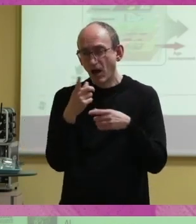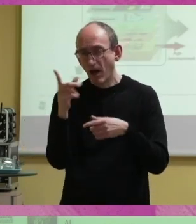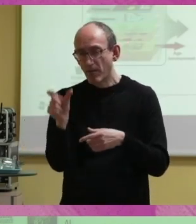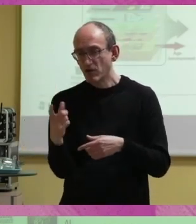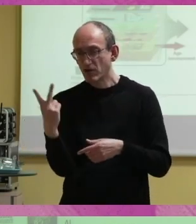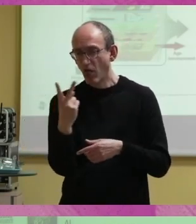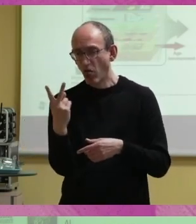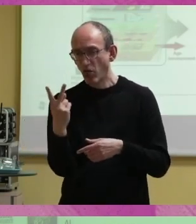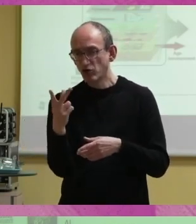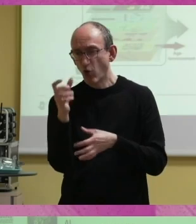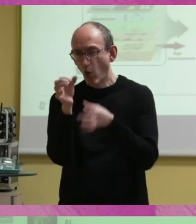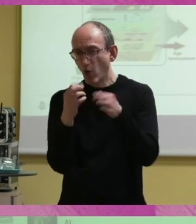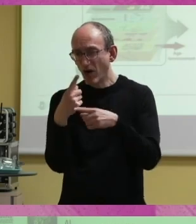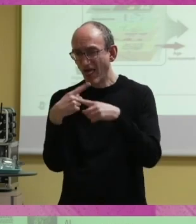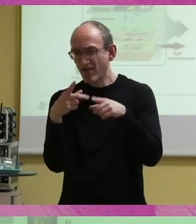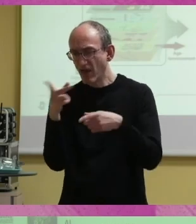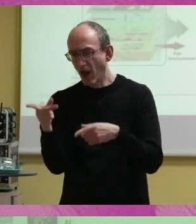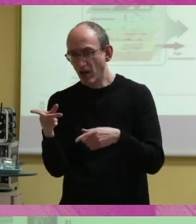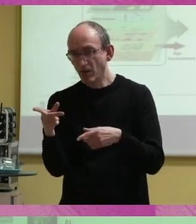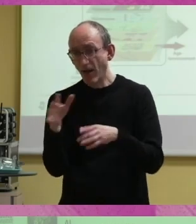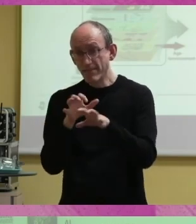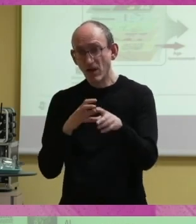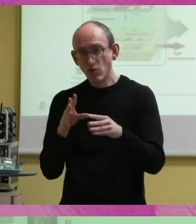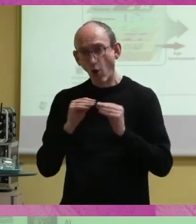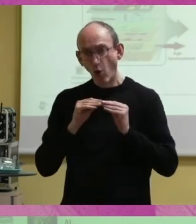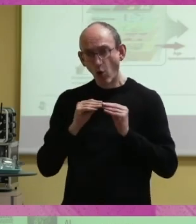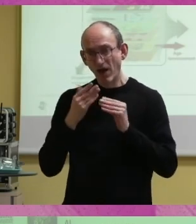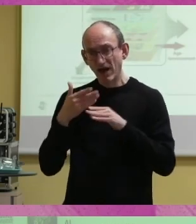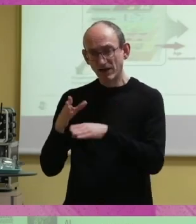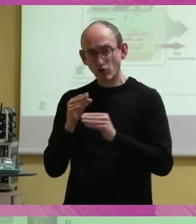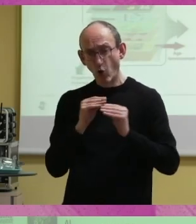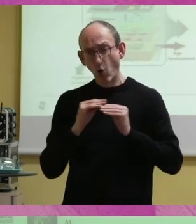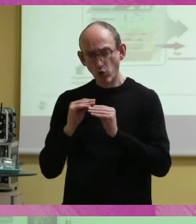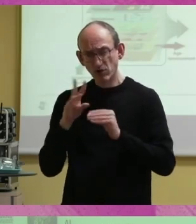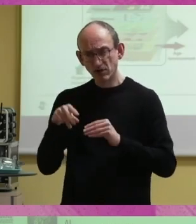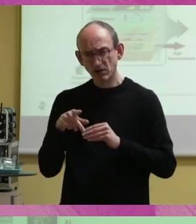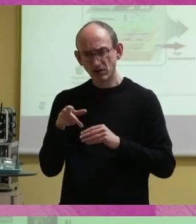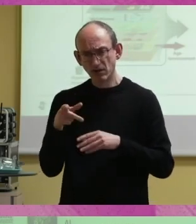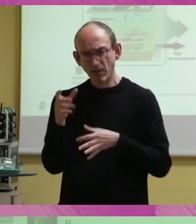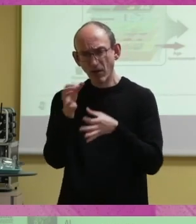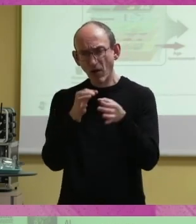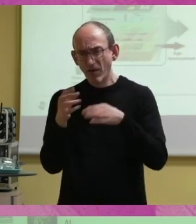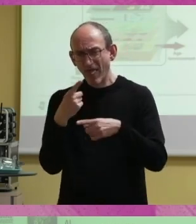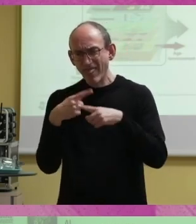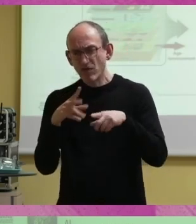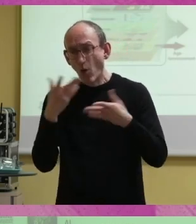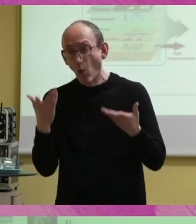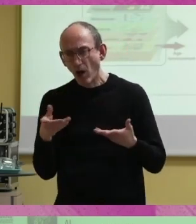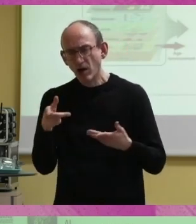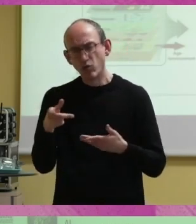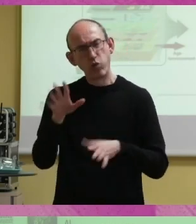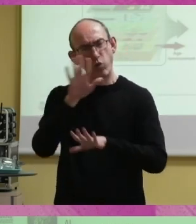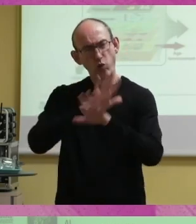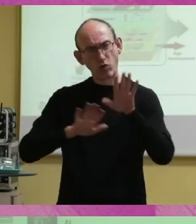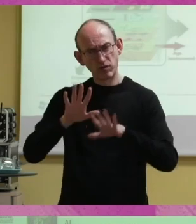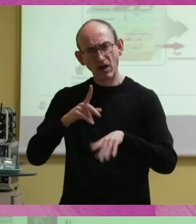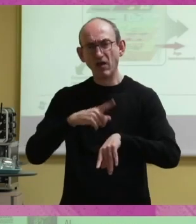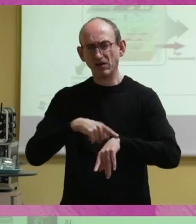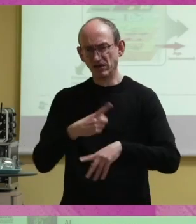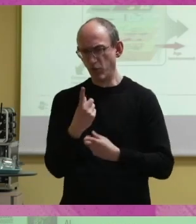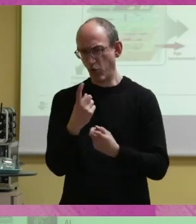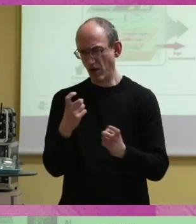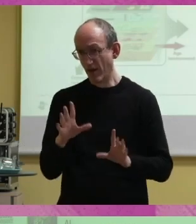entre dos personas, cuando la mayoría son comunes, es complicado. O sea que, bueno, necesitaremos tiempo,